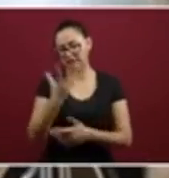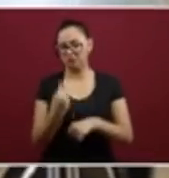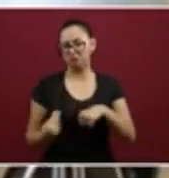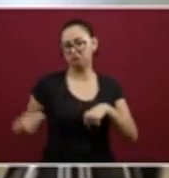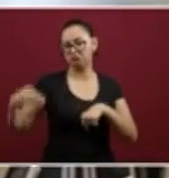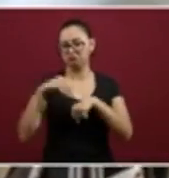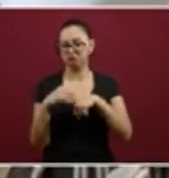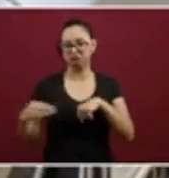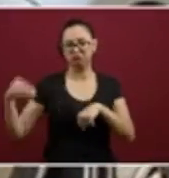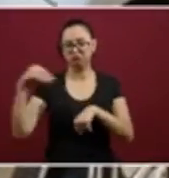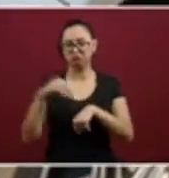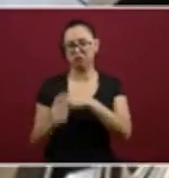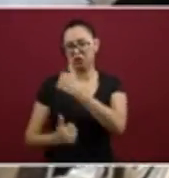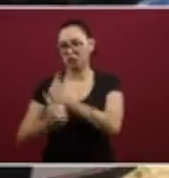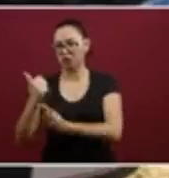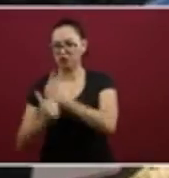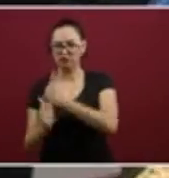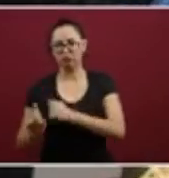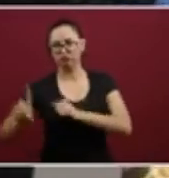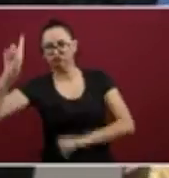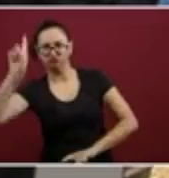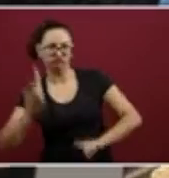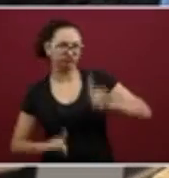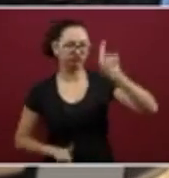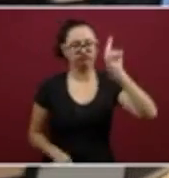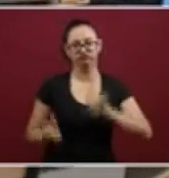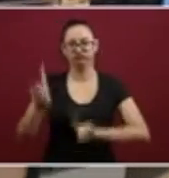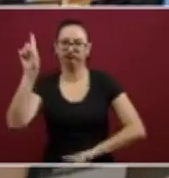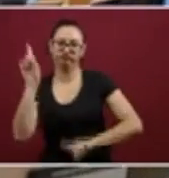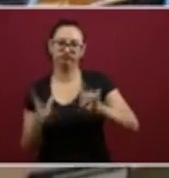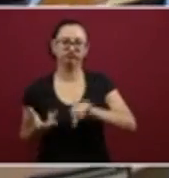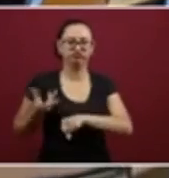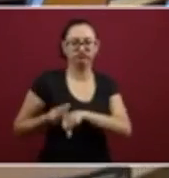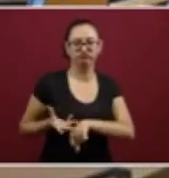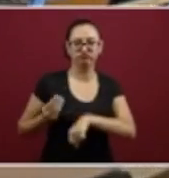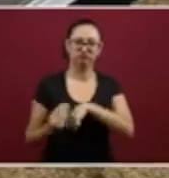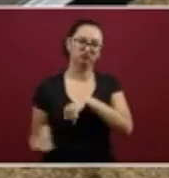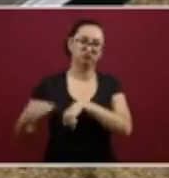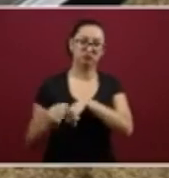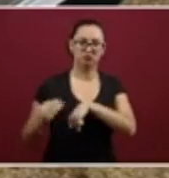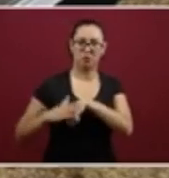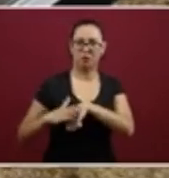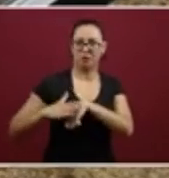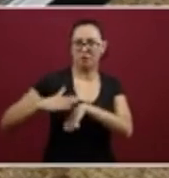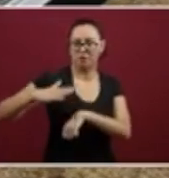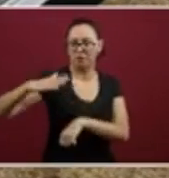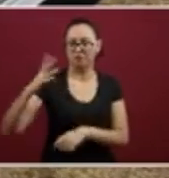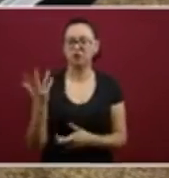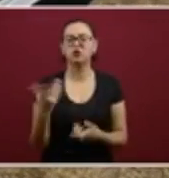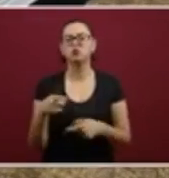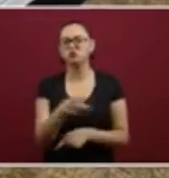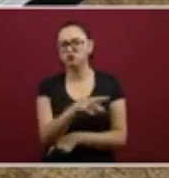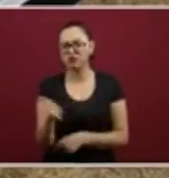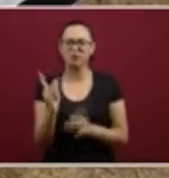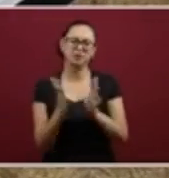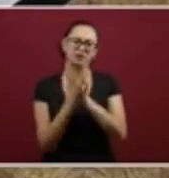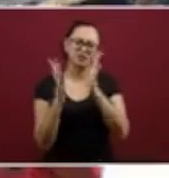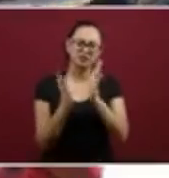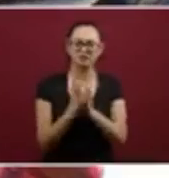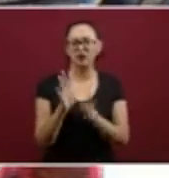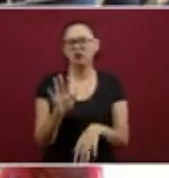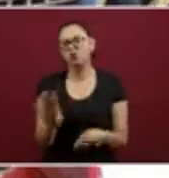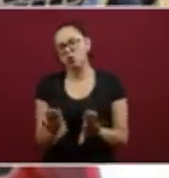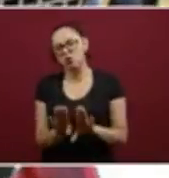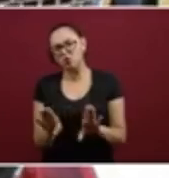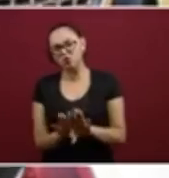se, al final, el valor al que se vendió. ¿Cómo pueden participar? Por favor, hacemos un llamado